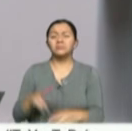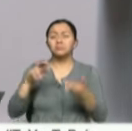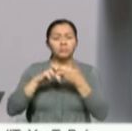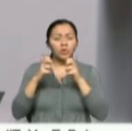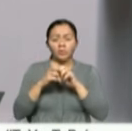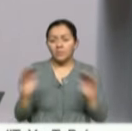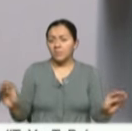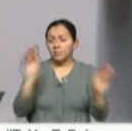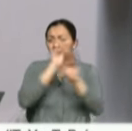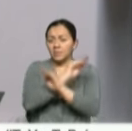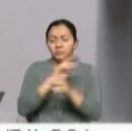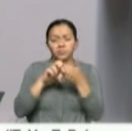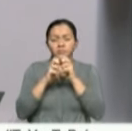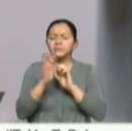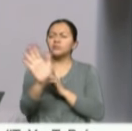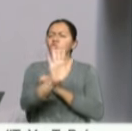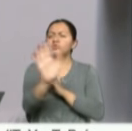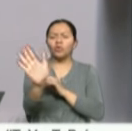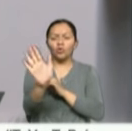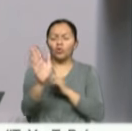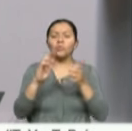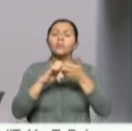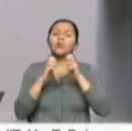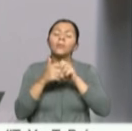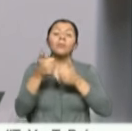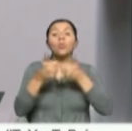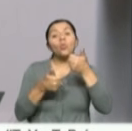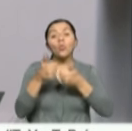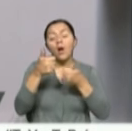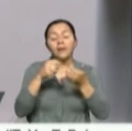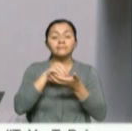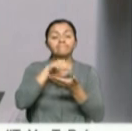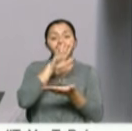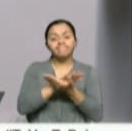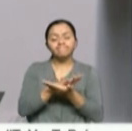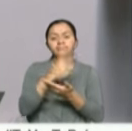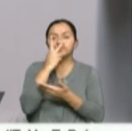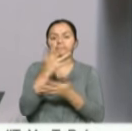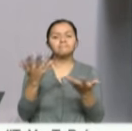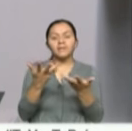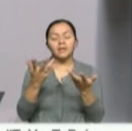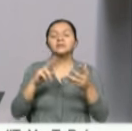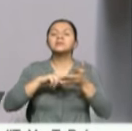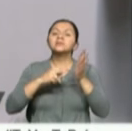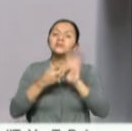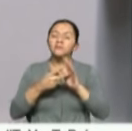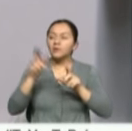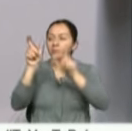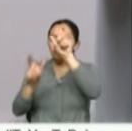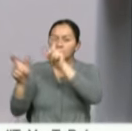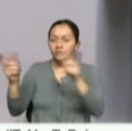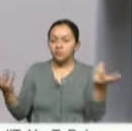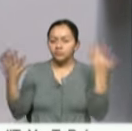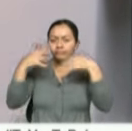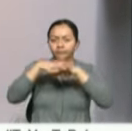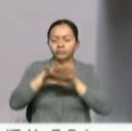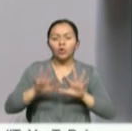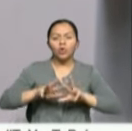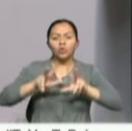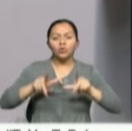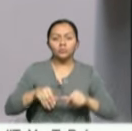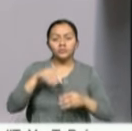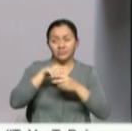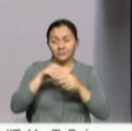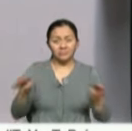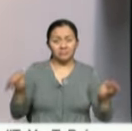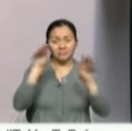está ahí, el problema está en que se montó una red de corrupción que no está vinculada a estos